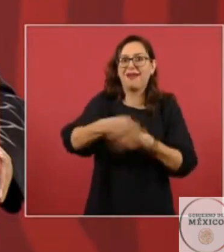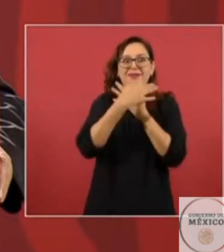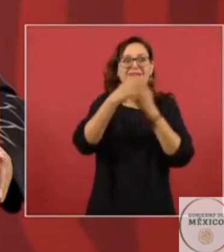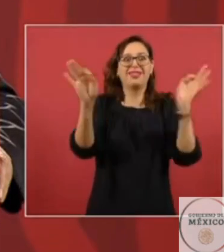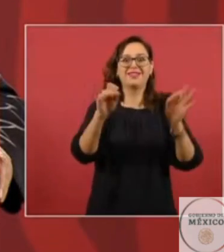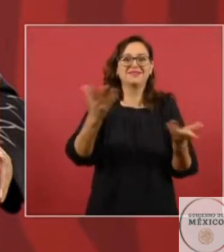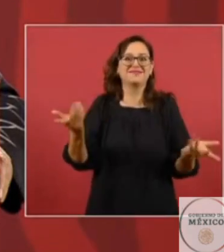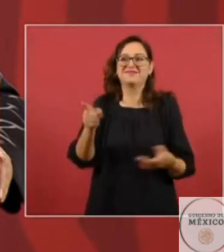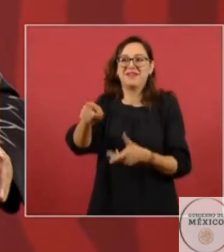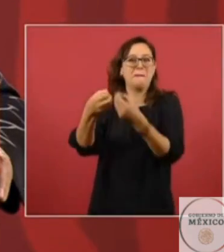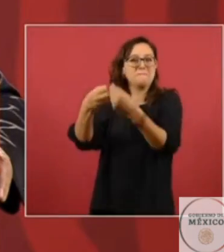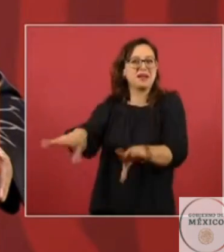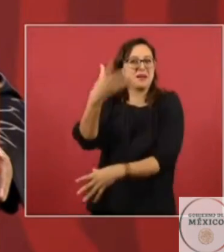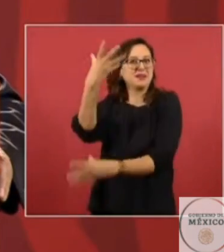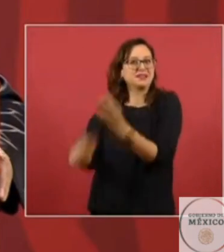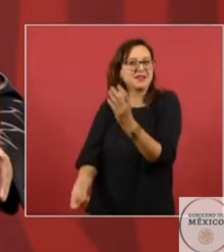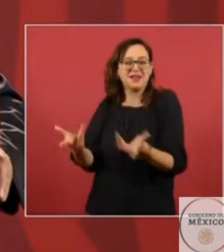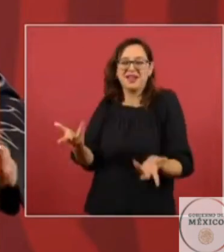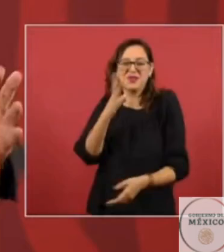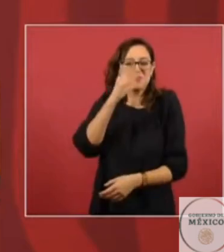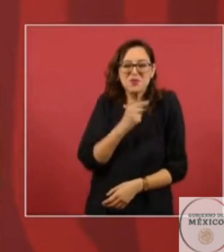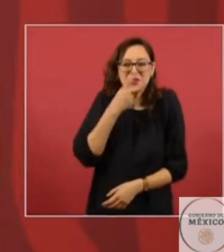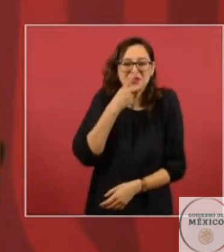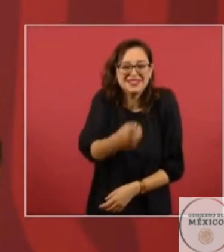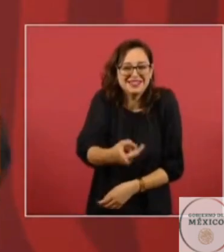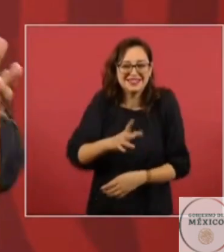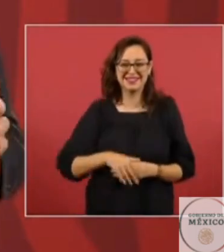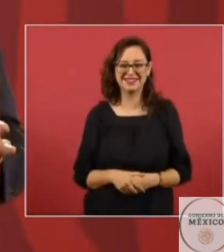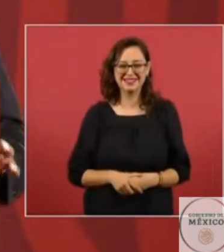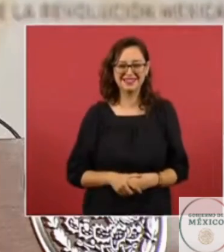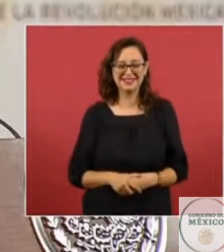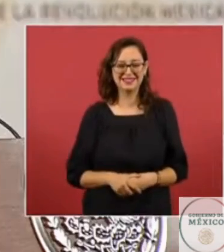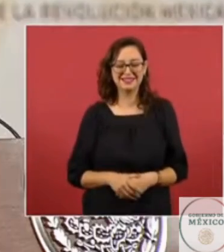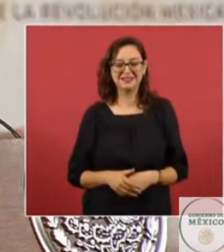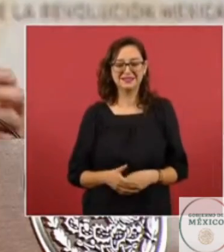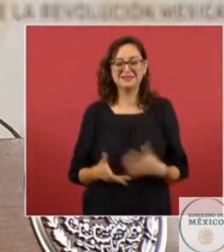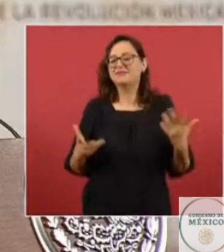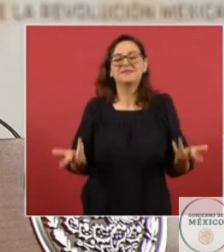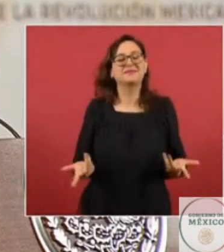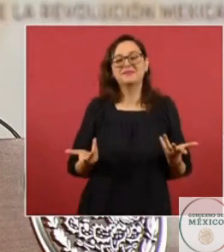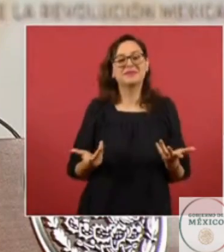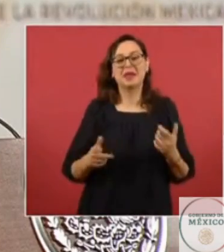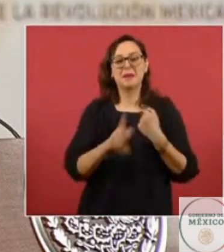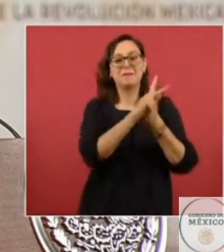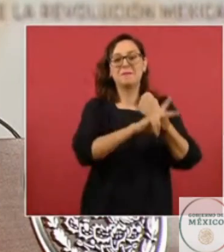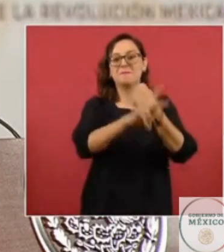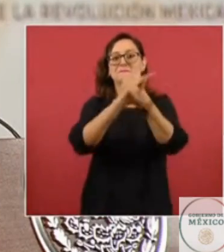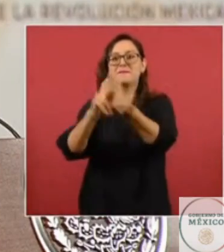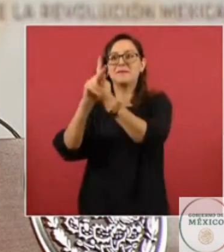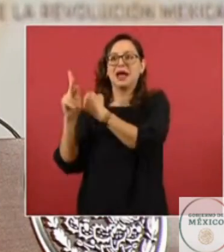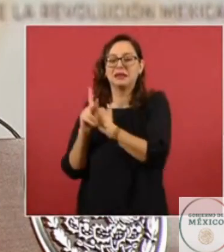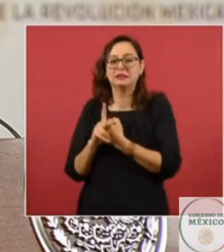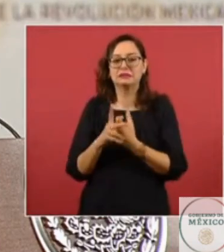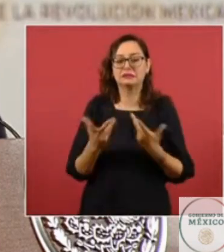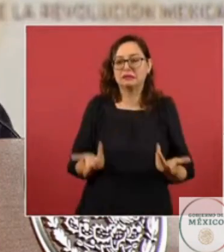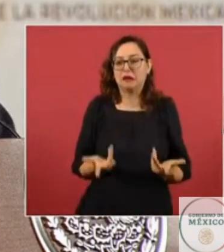empresas. Que necesitamos que estén funcionando, abiertas, aunque haya una denuncia